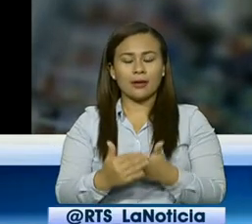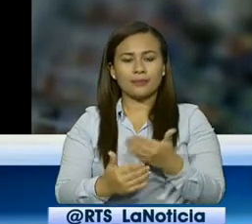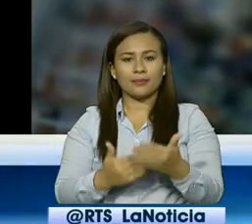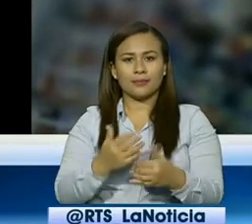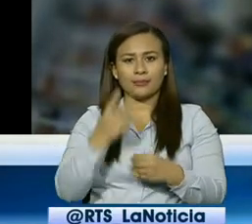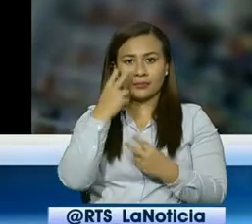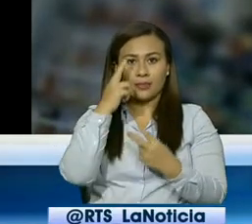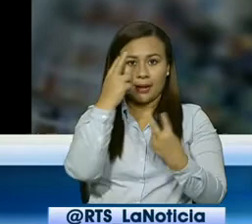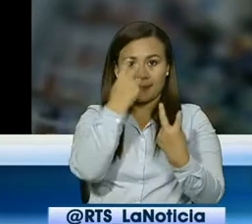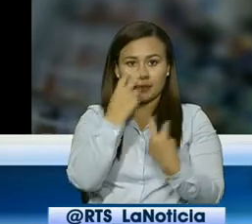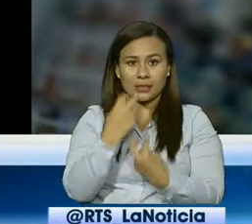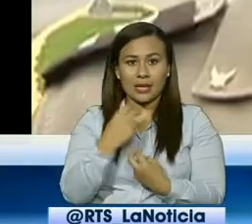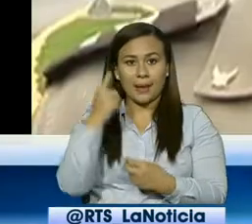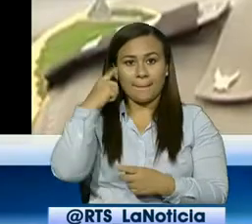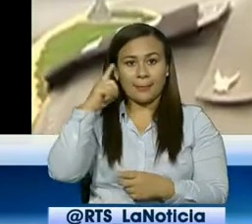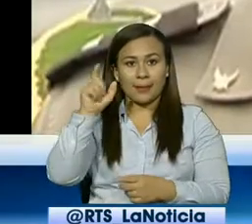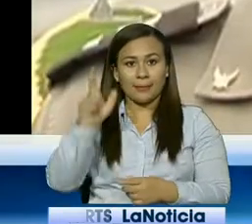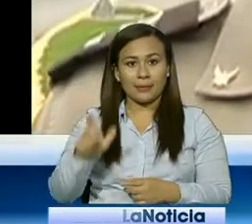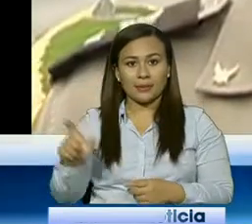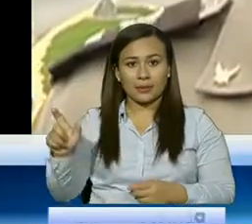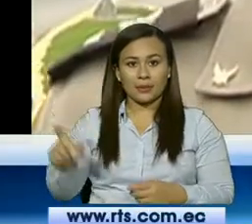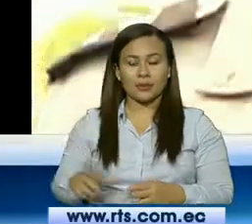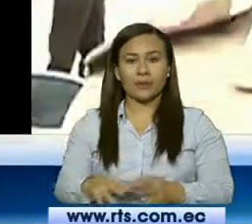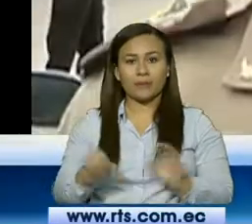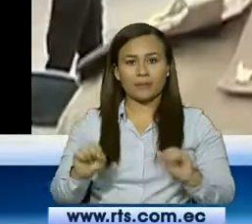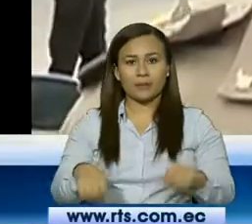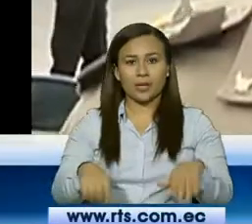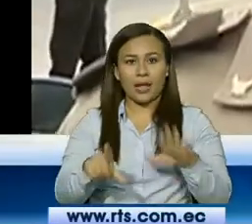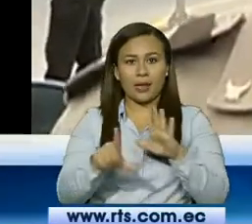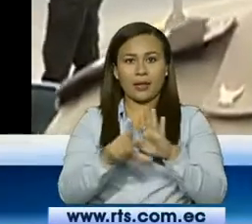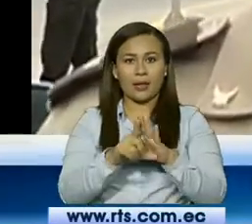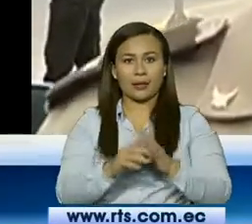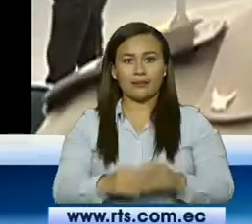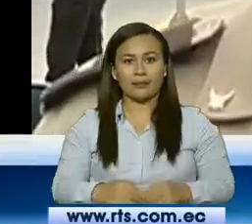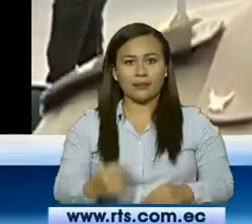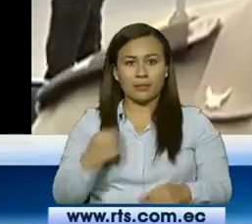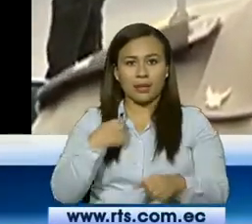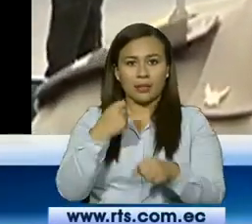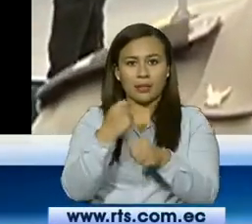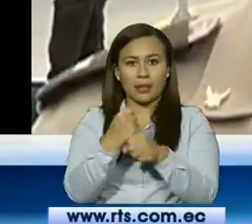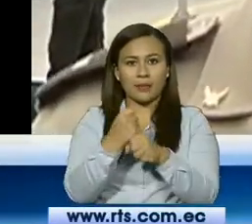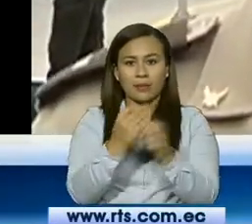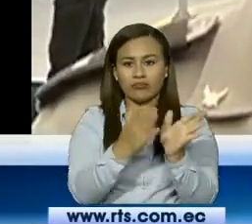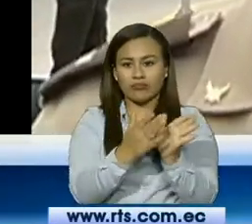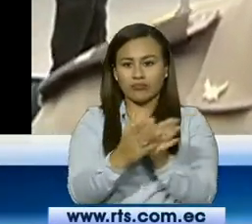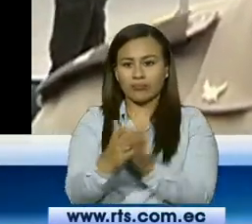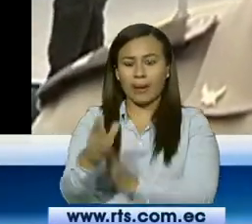estos sujetos puedan ponerse ante la ley. Los operativos son las 24 horas, la Policía